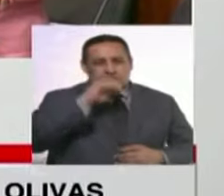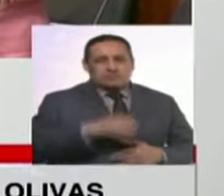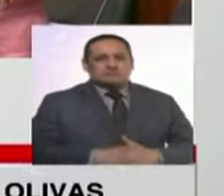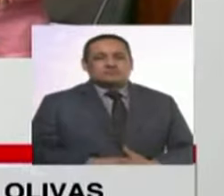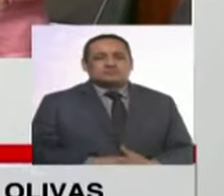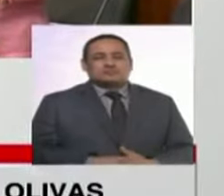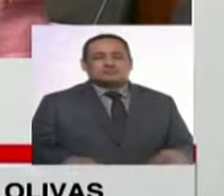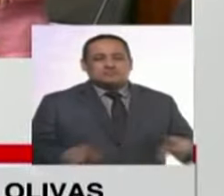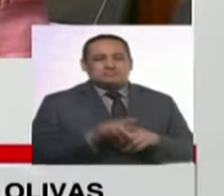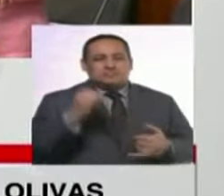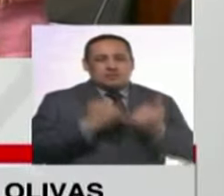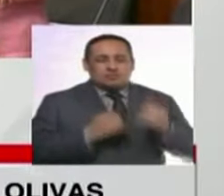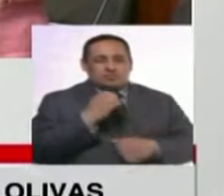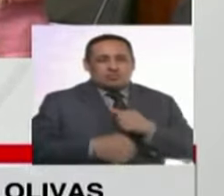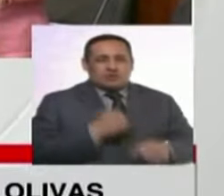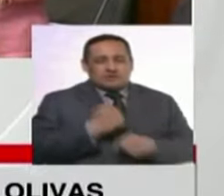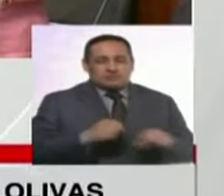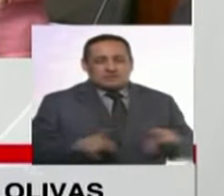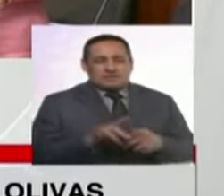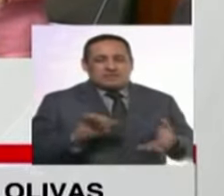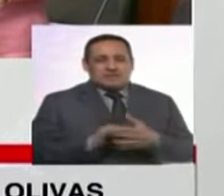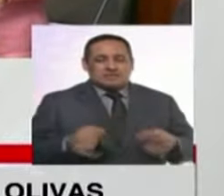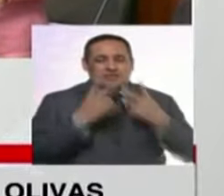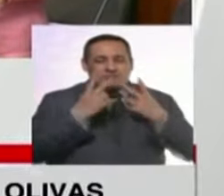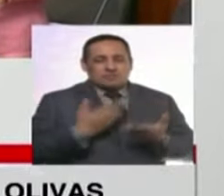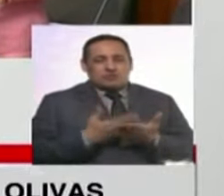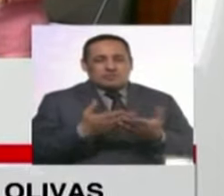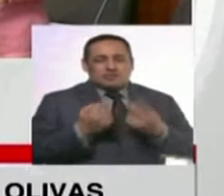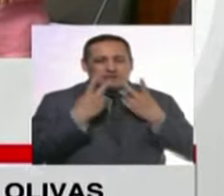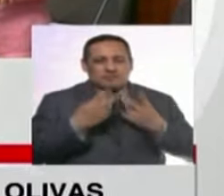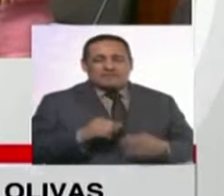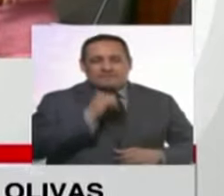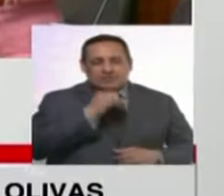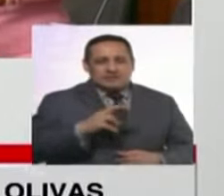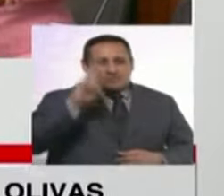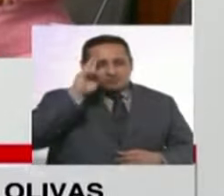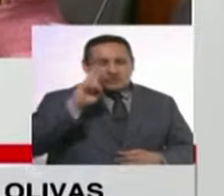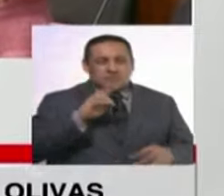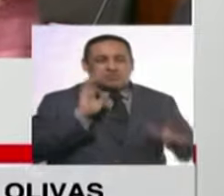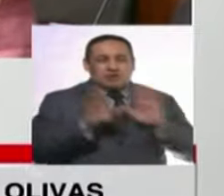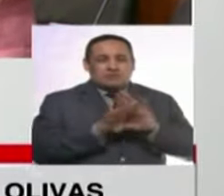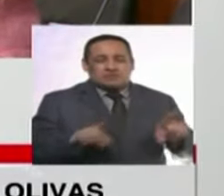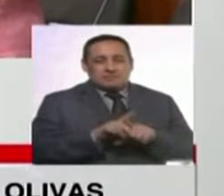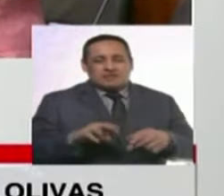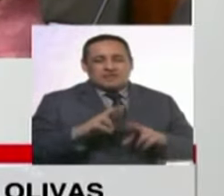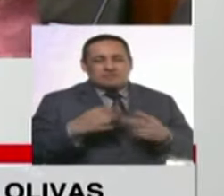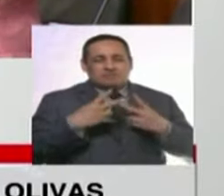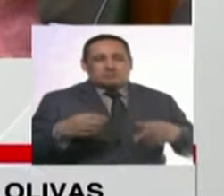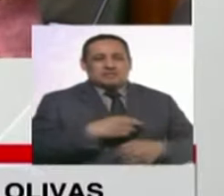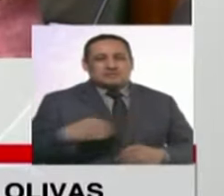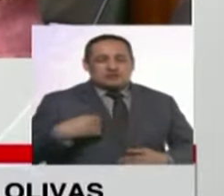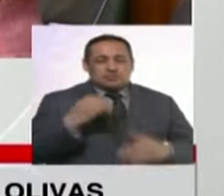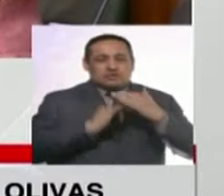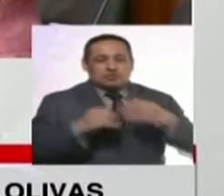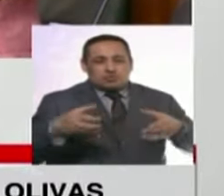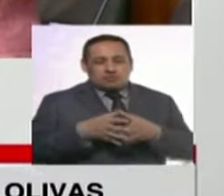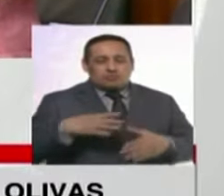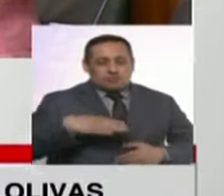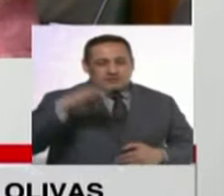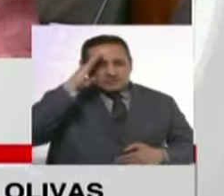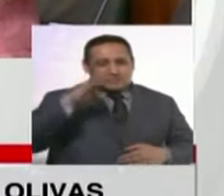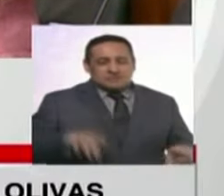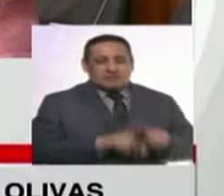en el último año hemos visto una manipulación irresponsable tanto en el Ministerio de interior como en la policía